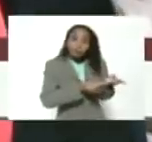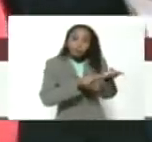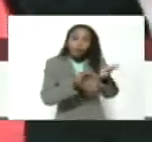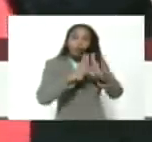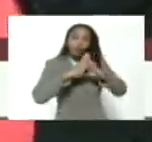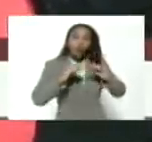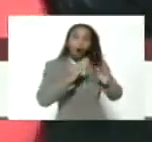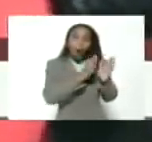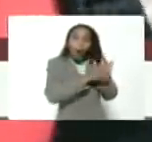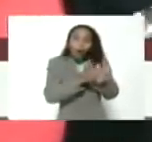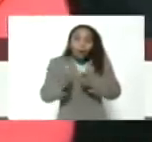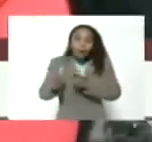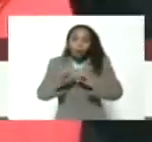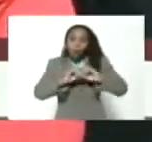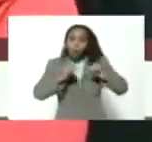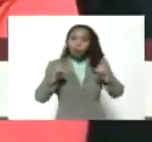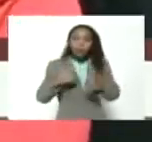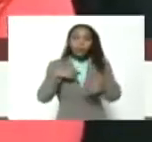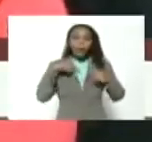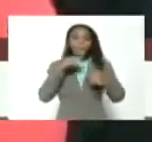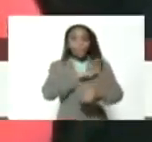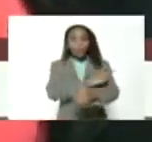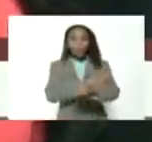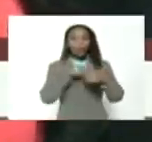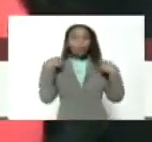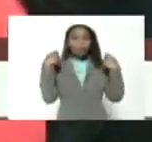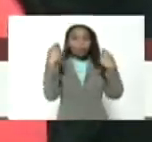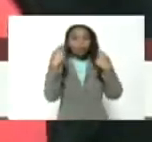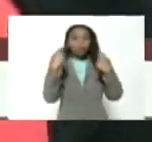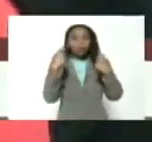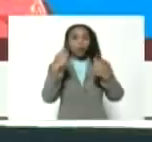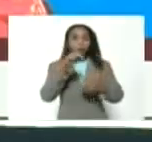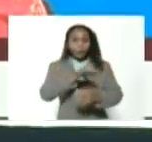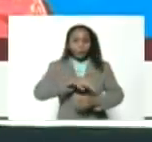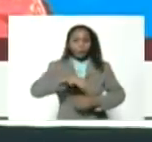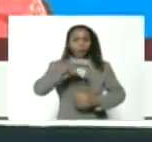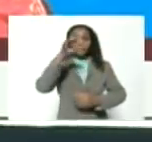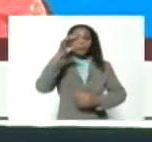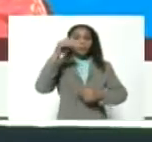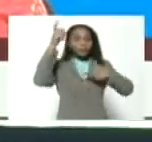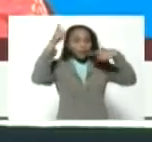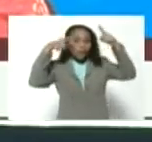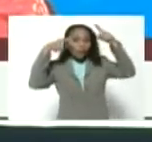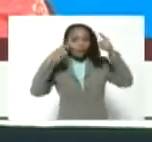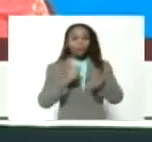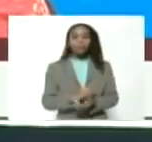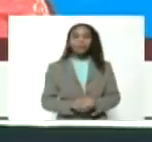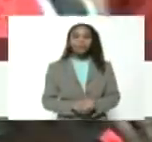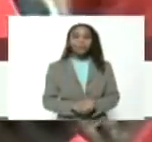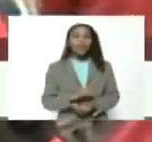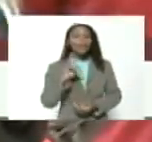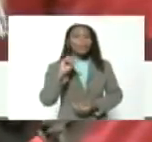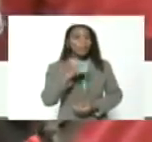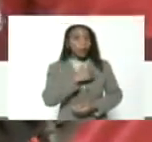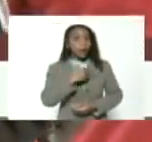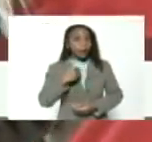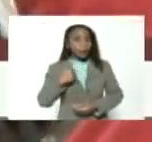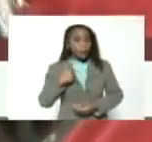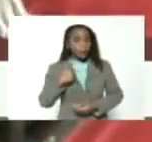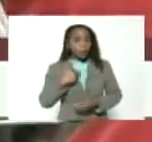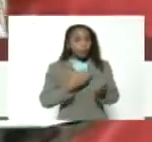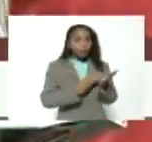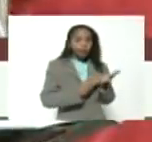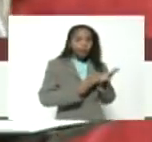todas las organizaciones del poder popular con el espíritu chavista. También queríamos hacer